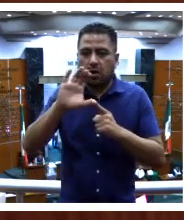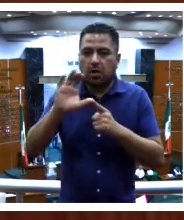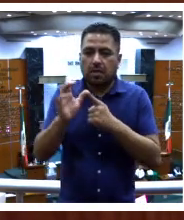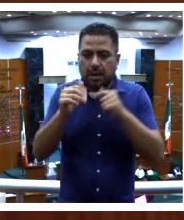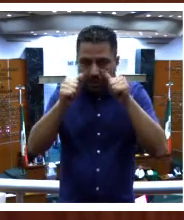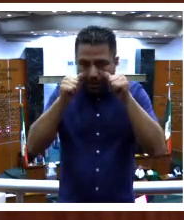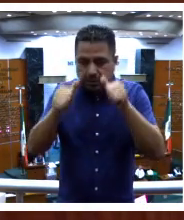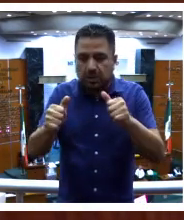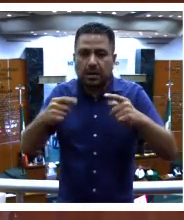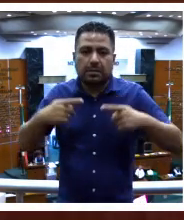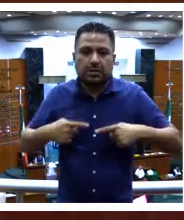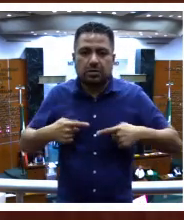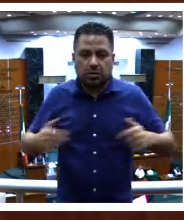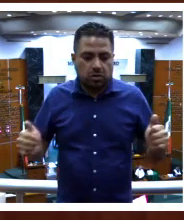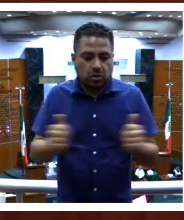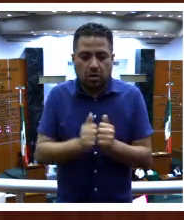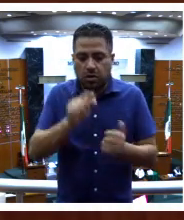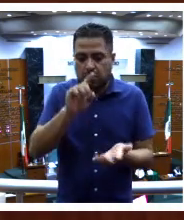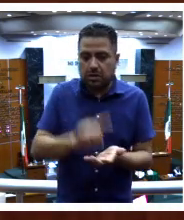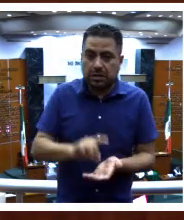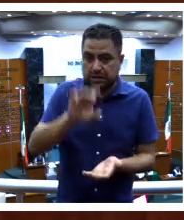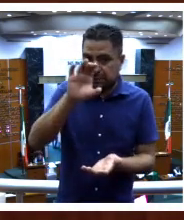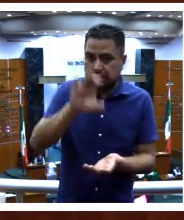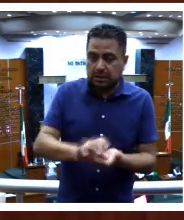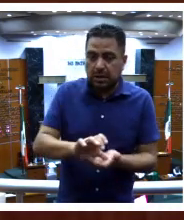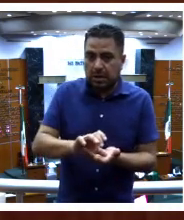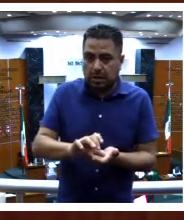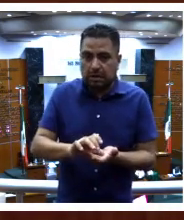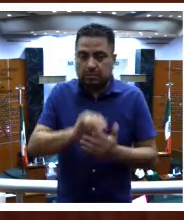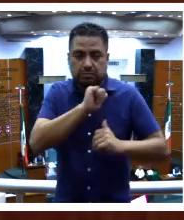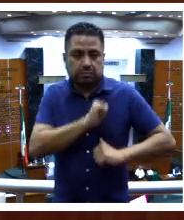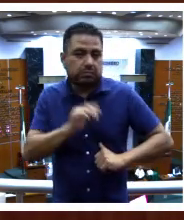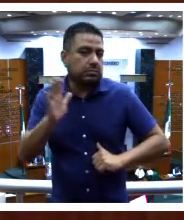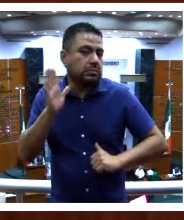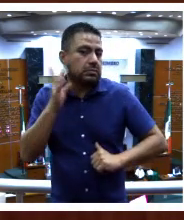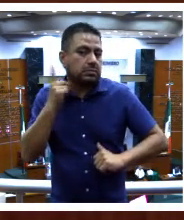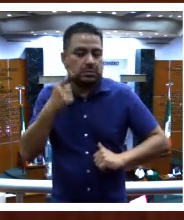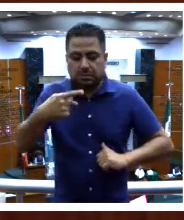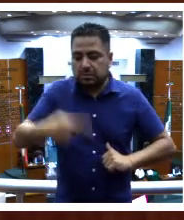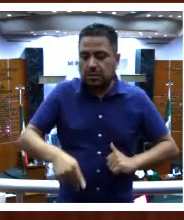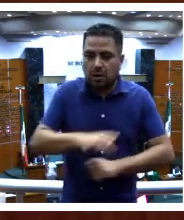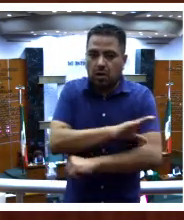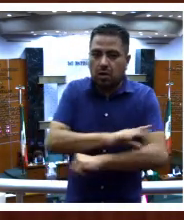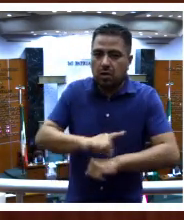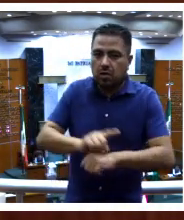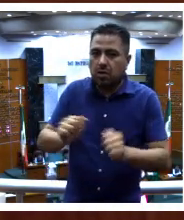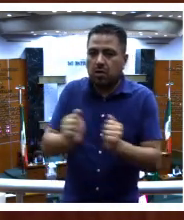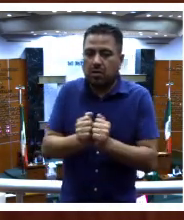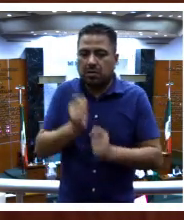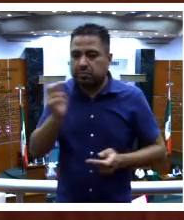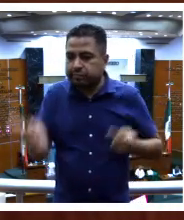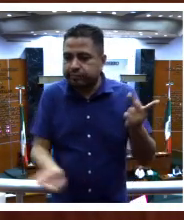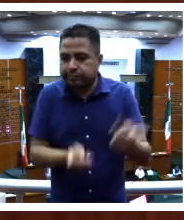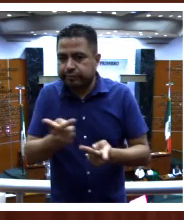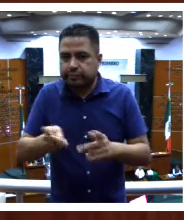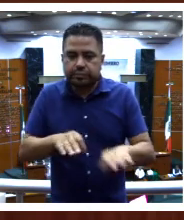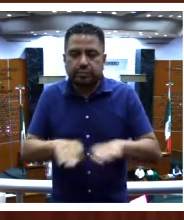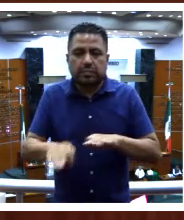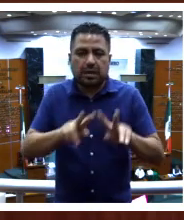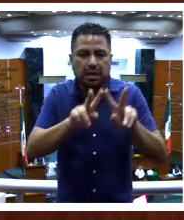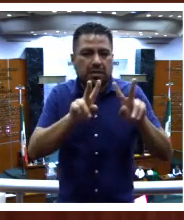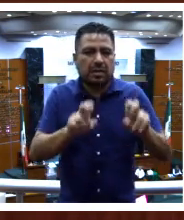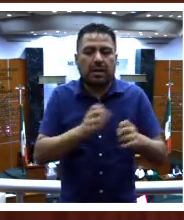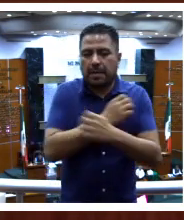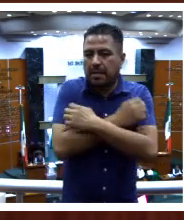de Atención a las Personas con Discapacidad, órgano legislativo que coordinó los trabajos de consulta en materia de